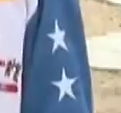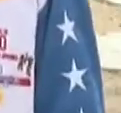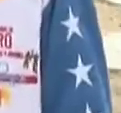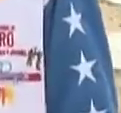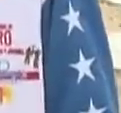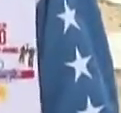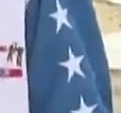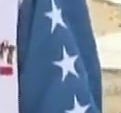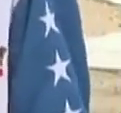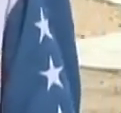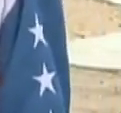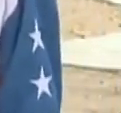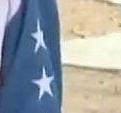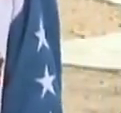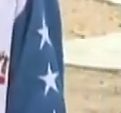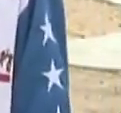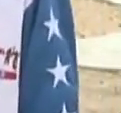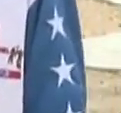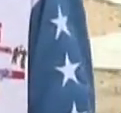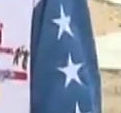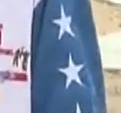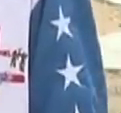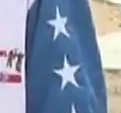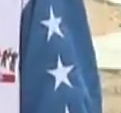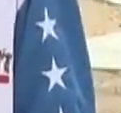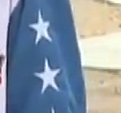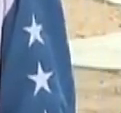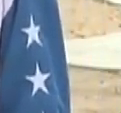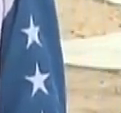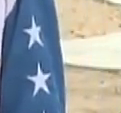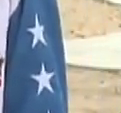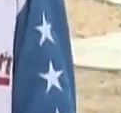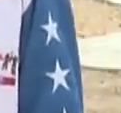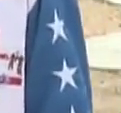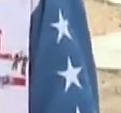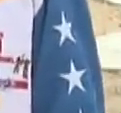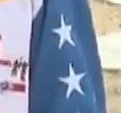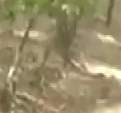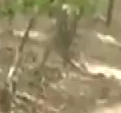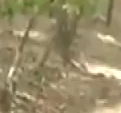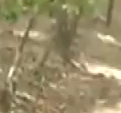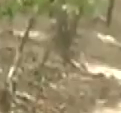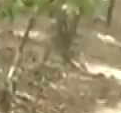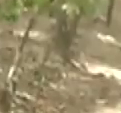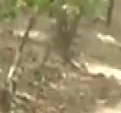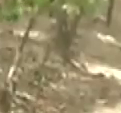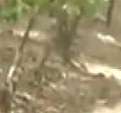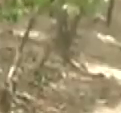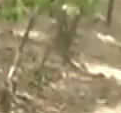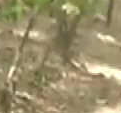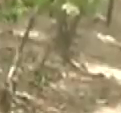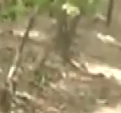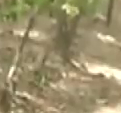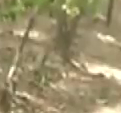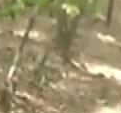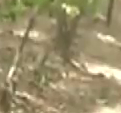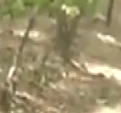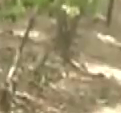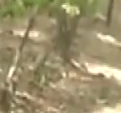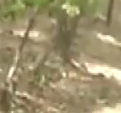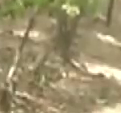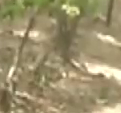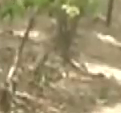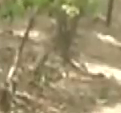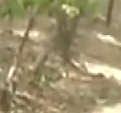Sol de Alto Perú, rostro bolivestán y soledad. Un verde